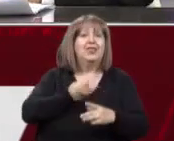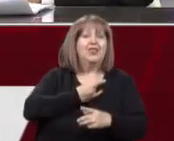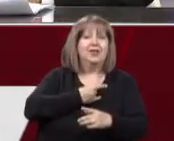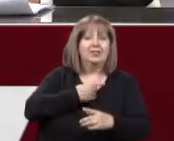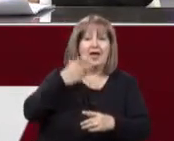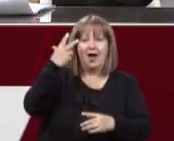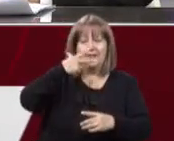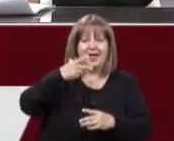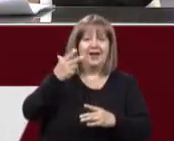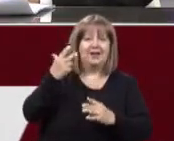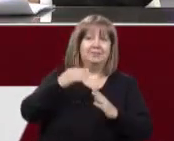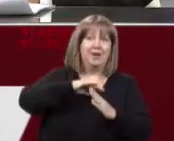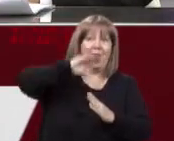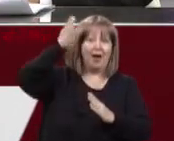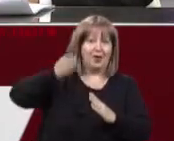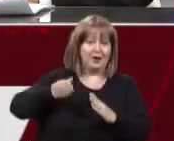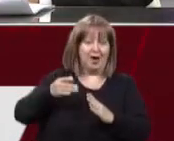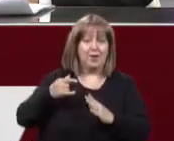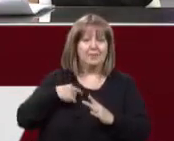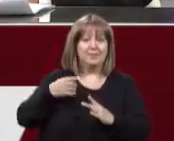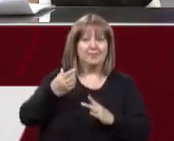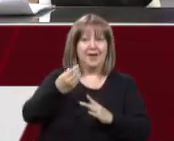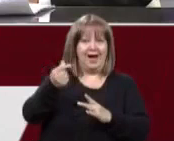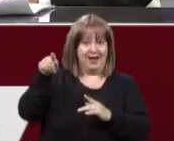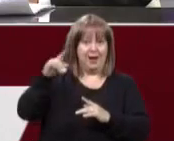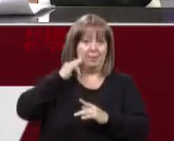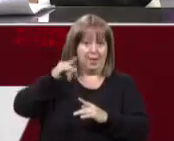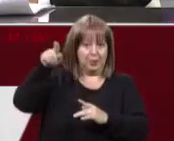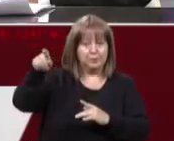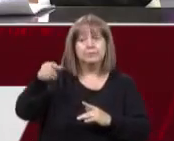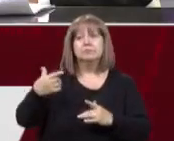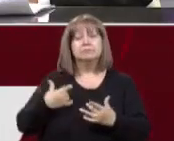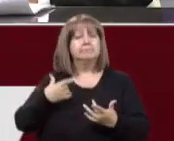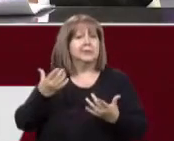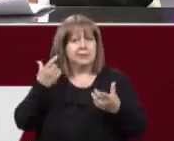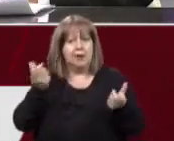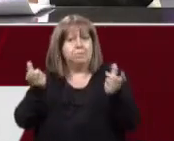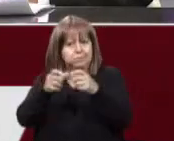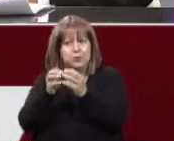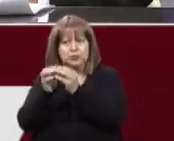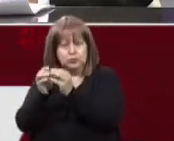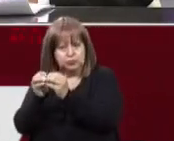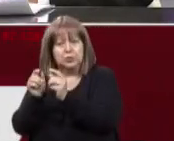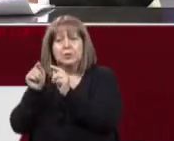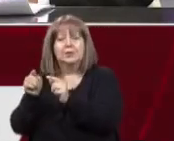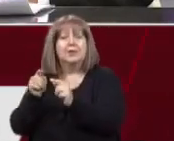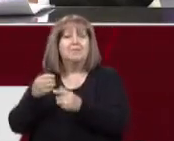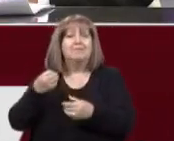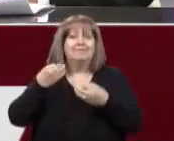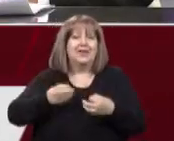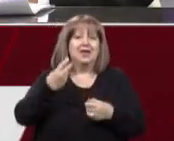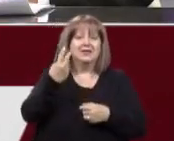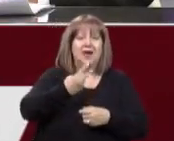donde se reúnen habitualmente para firmar este tipo de entendimientos. Uh-huh. Estamos en la segunda tanda de paritarias de actualización de este